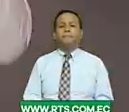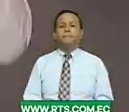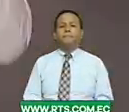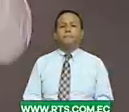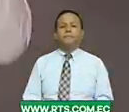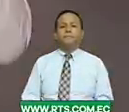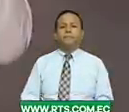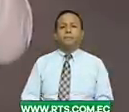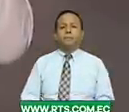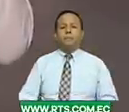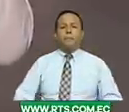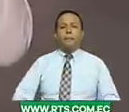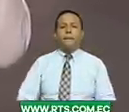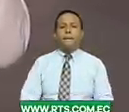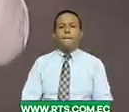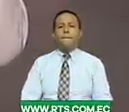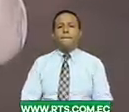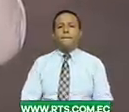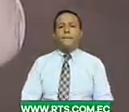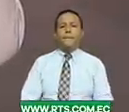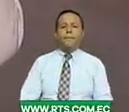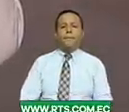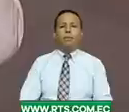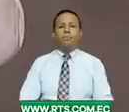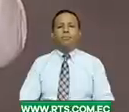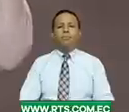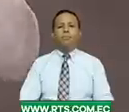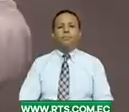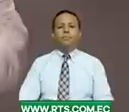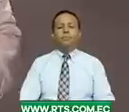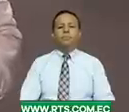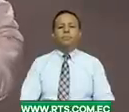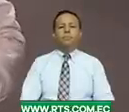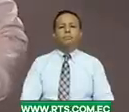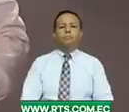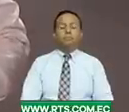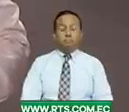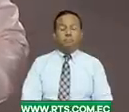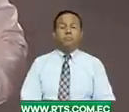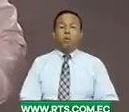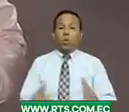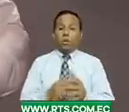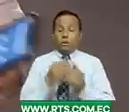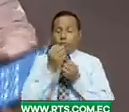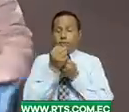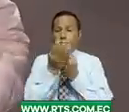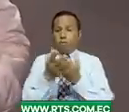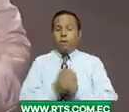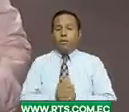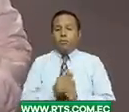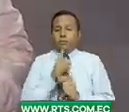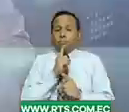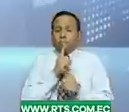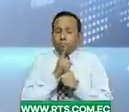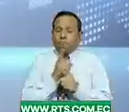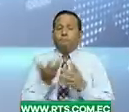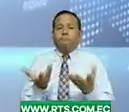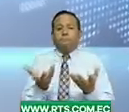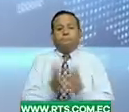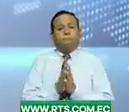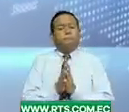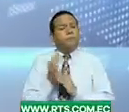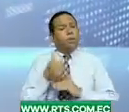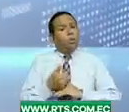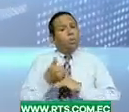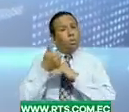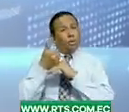Recalcando una cosa, y es que aparte de todo, la autoridad de tránsito lo que le está exigiendo, más que nada a los conductores, tener supremo